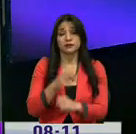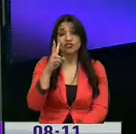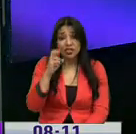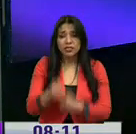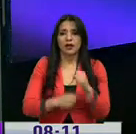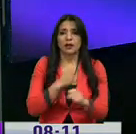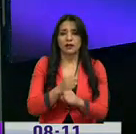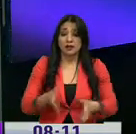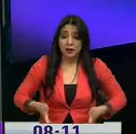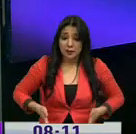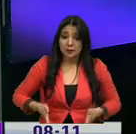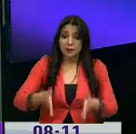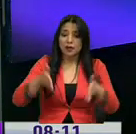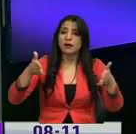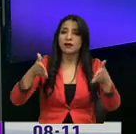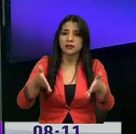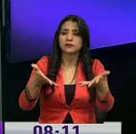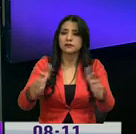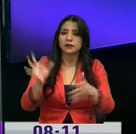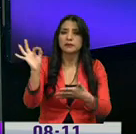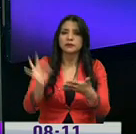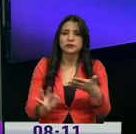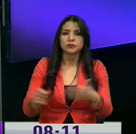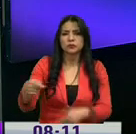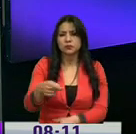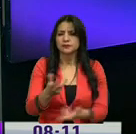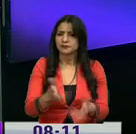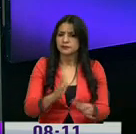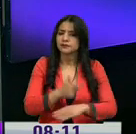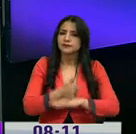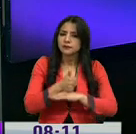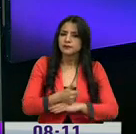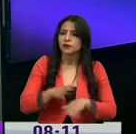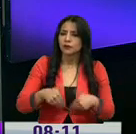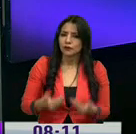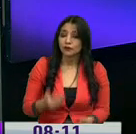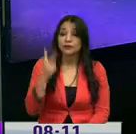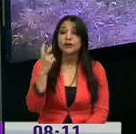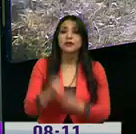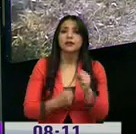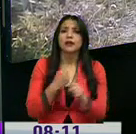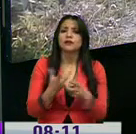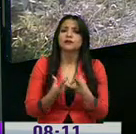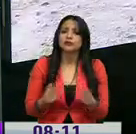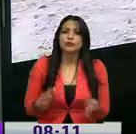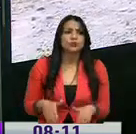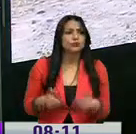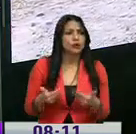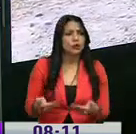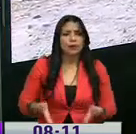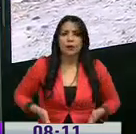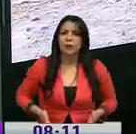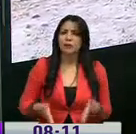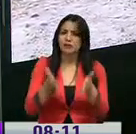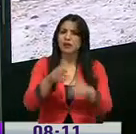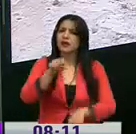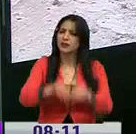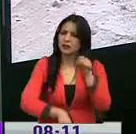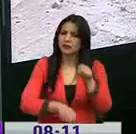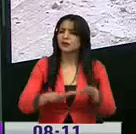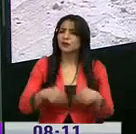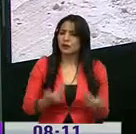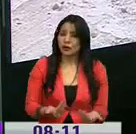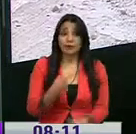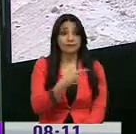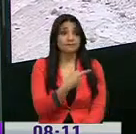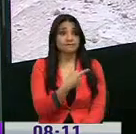20 años de una vía que no tiene presupuesto. Autoridades, 20 años, ¿cómo se puede vivir en una vía en tan mal estado? Miren,